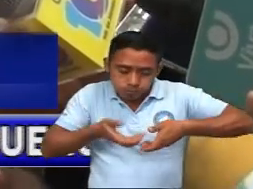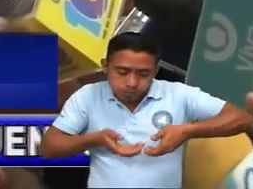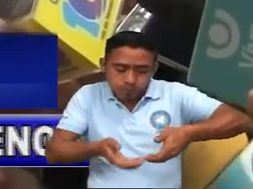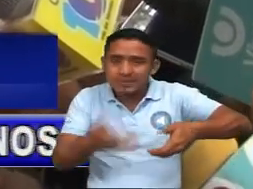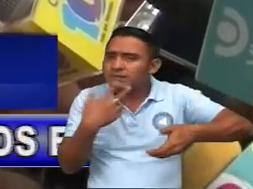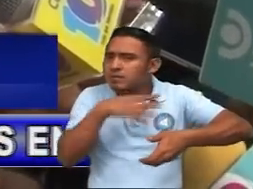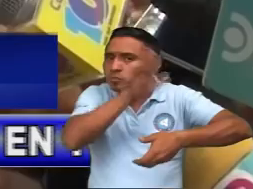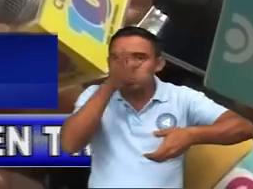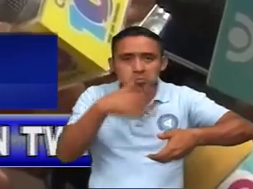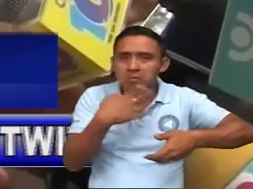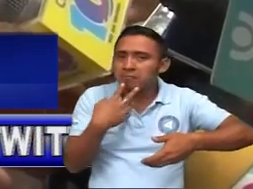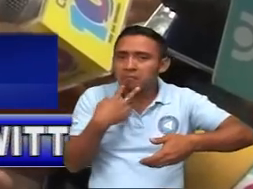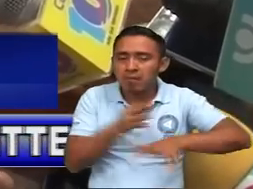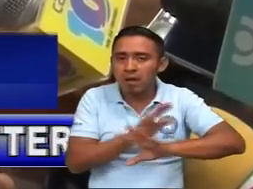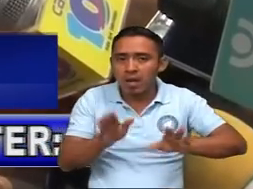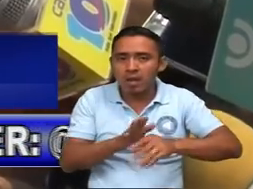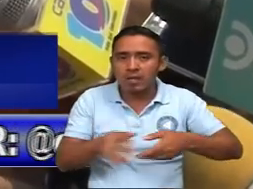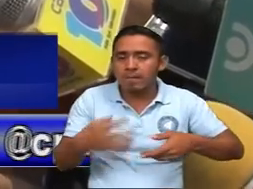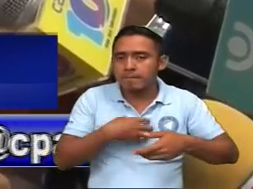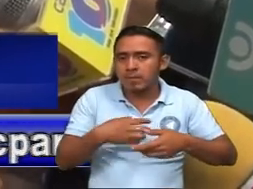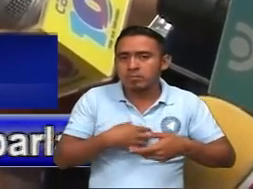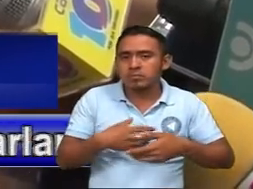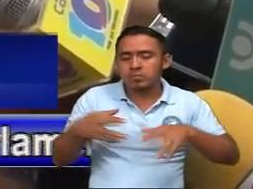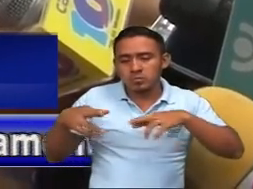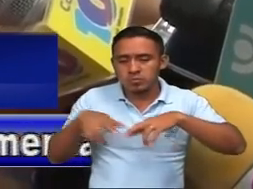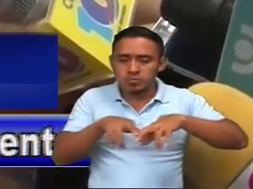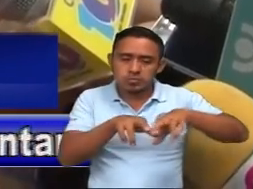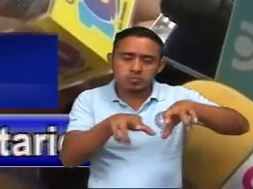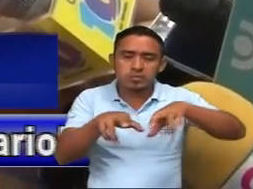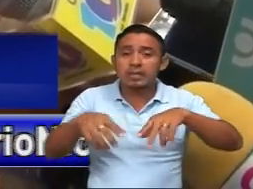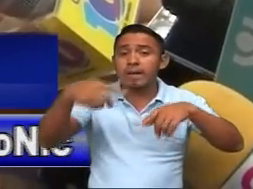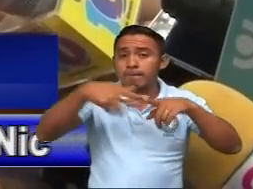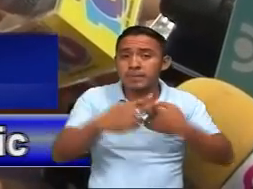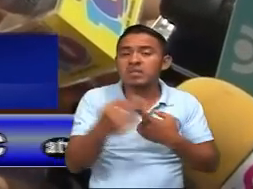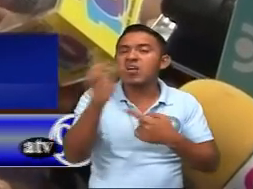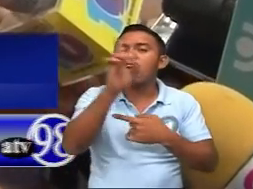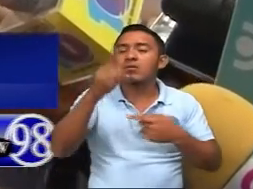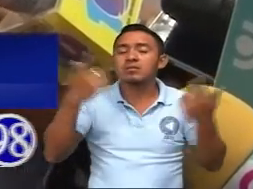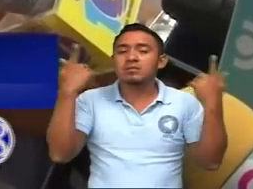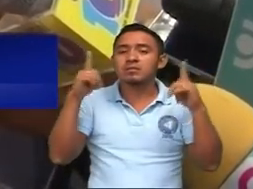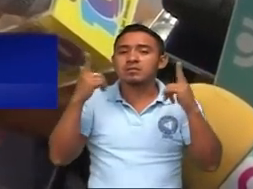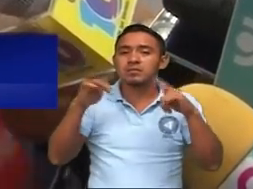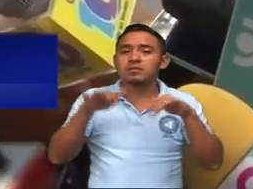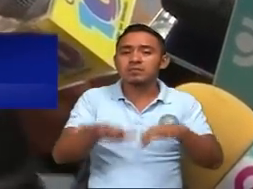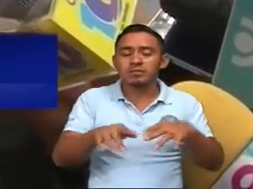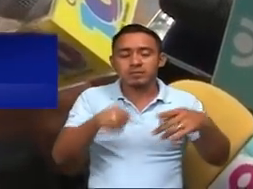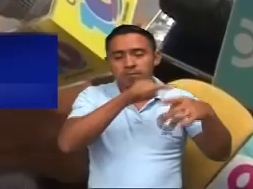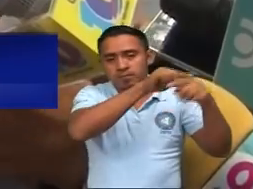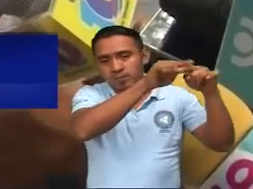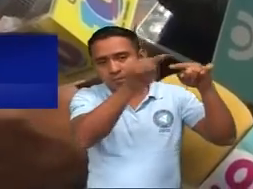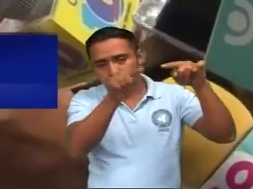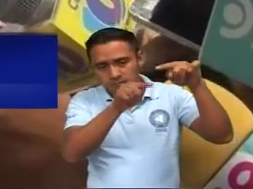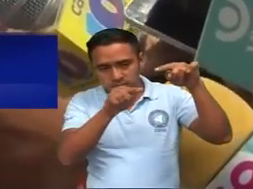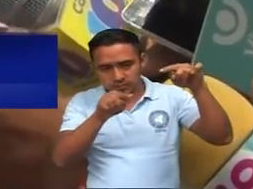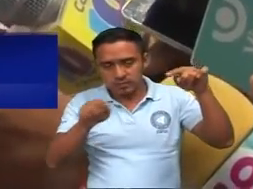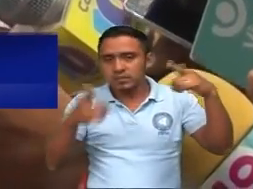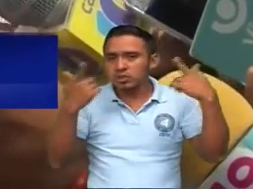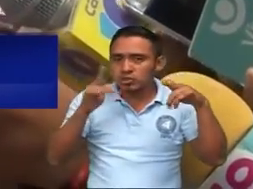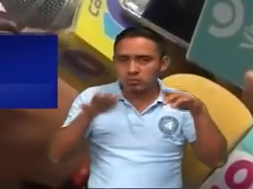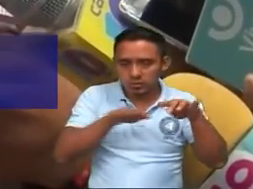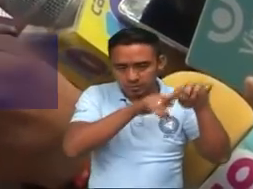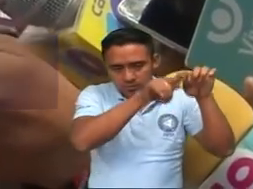revestido, nace precisamente en Ticuantepe, pasa por todo lo que es